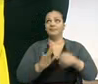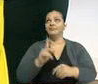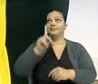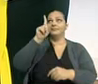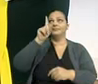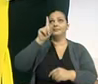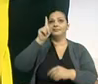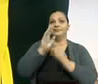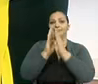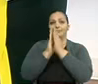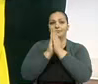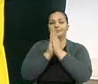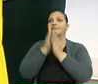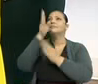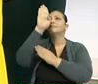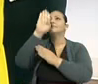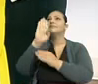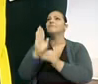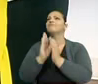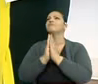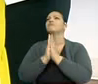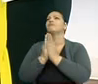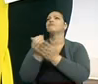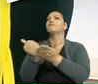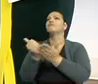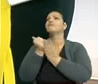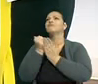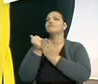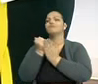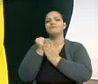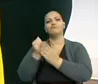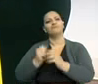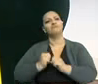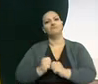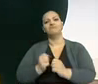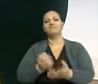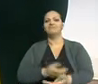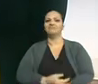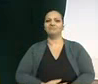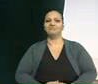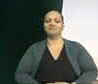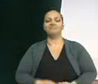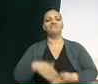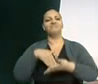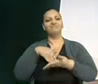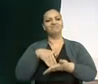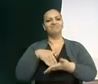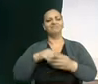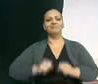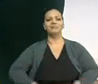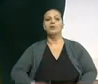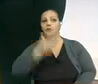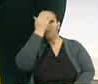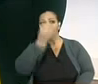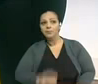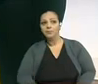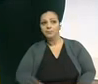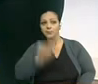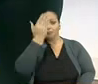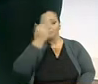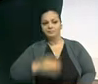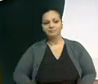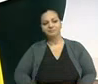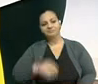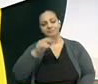de nuestra vida. El resto es cuento. Buenos días, Mayrita, ¿qué tal? Buenos días, bendiciones. Guapa como